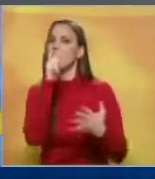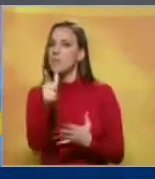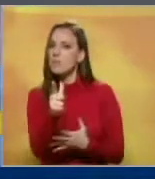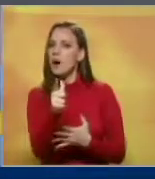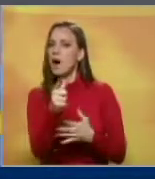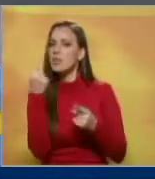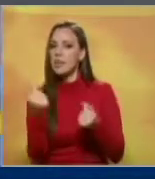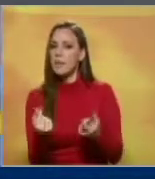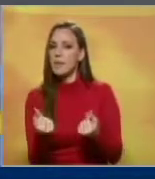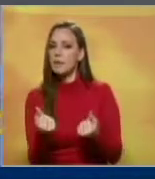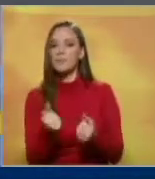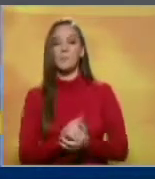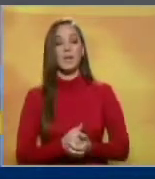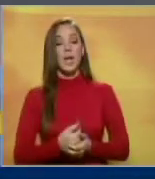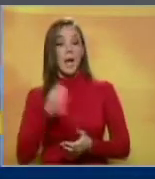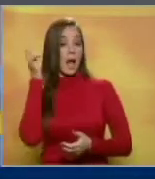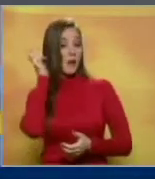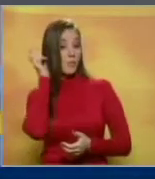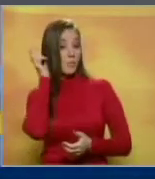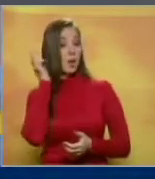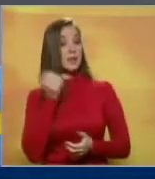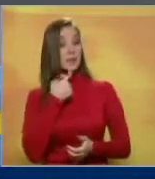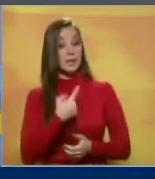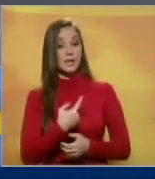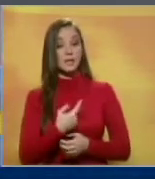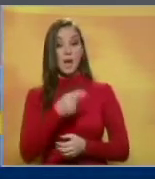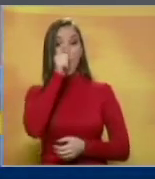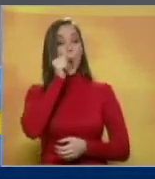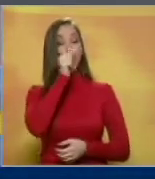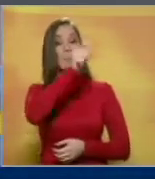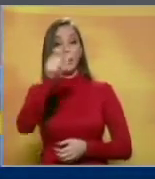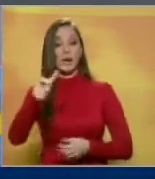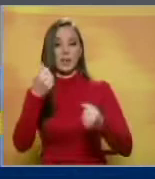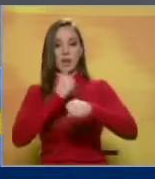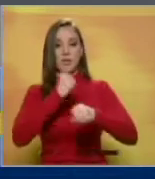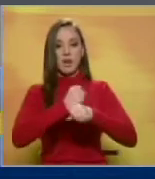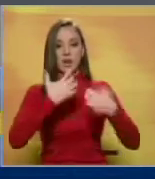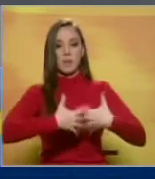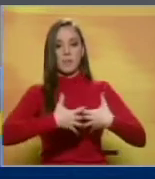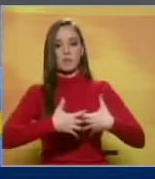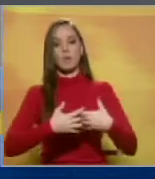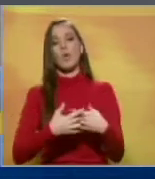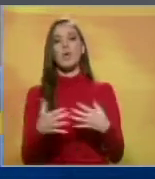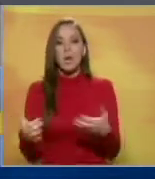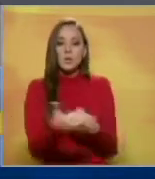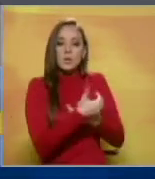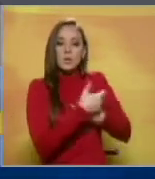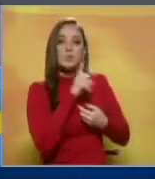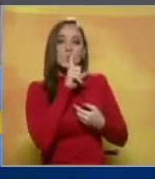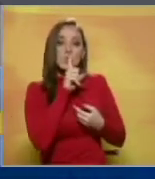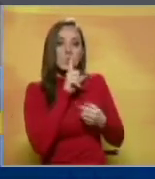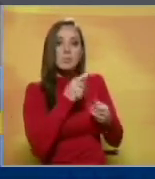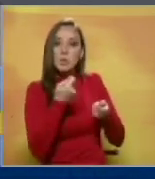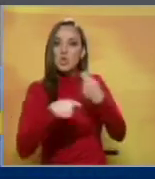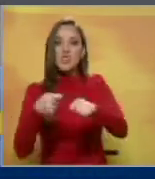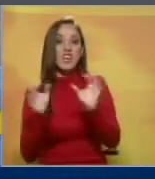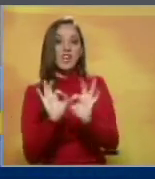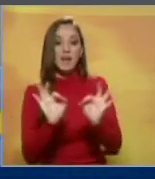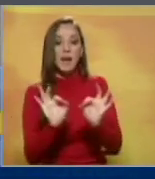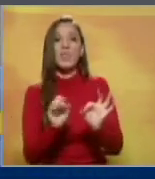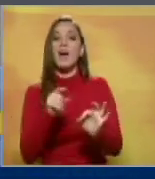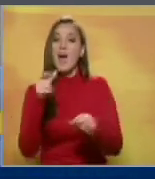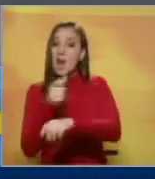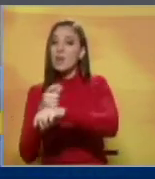empresas la superintendente andreína tarazón los comerciantes y distribuidores que cometan delitos como boicot acaparamiento y especulación serán sancionados severamente